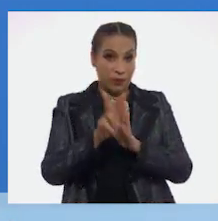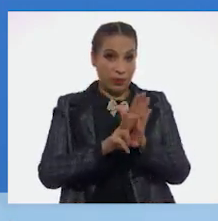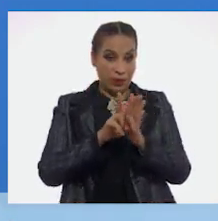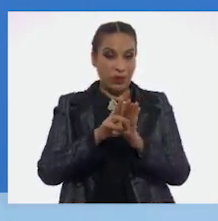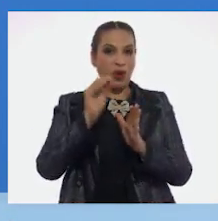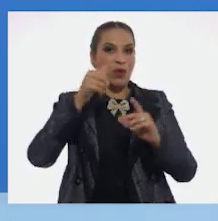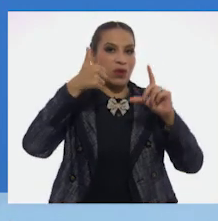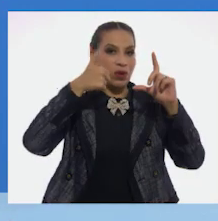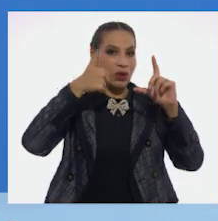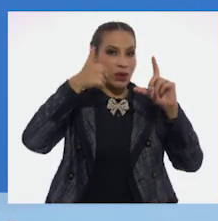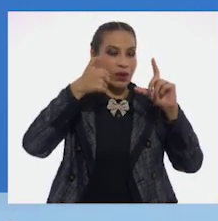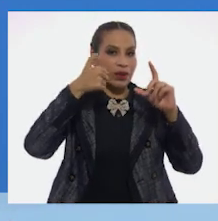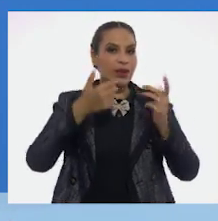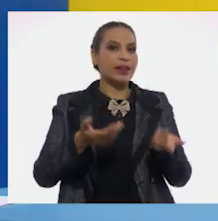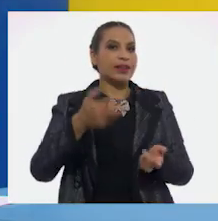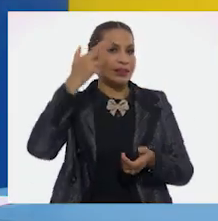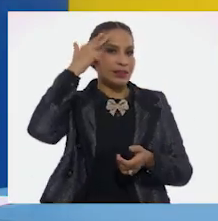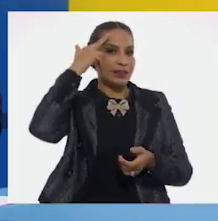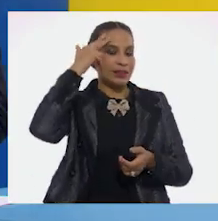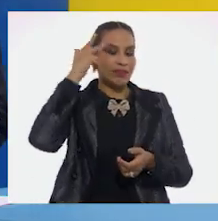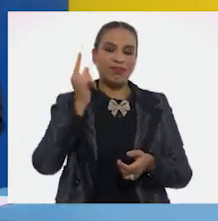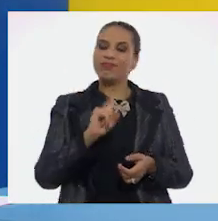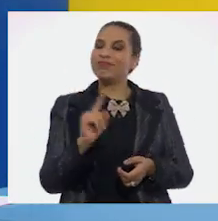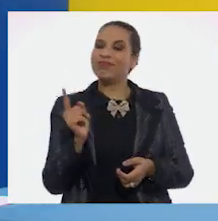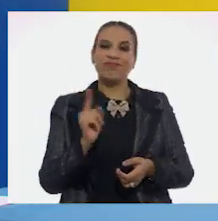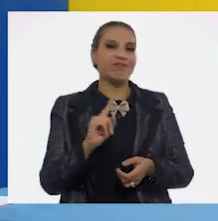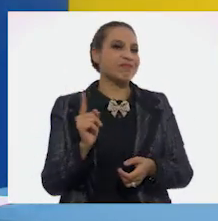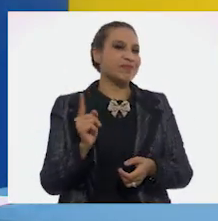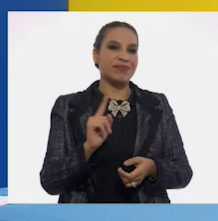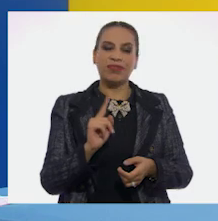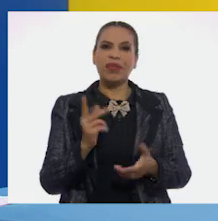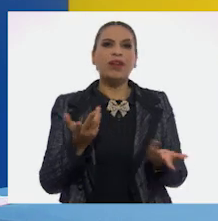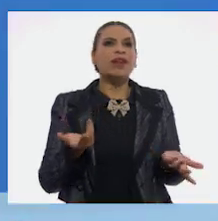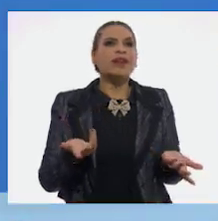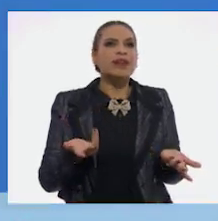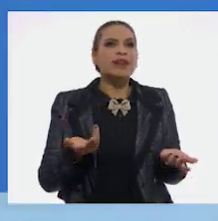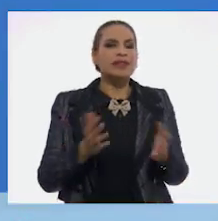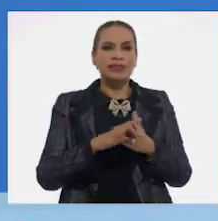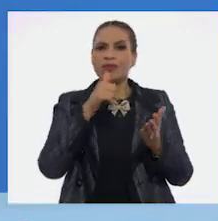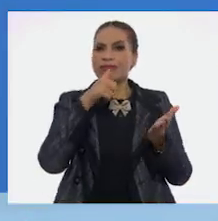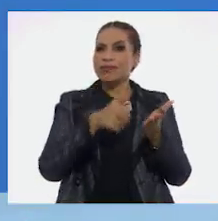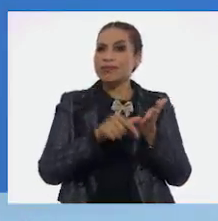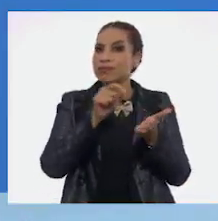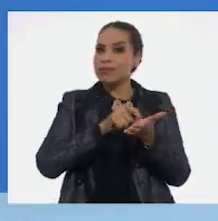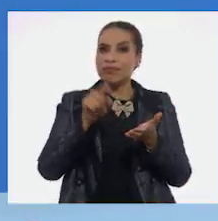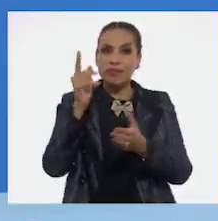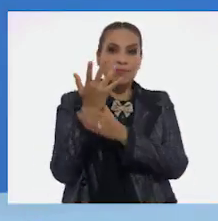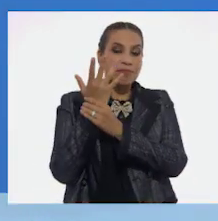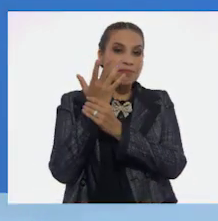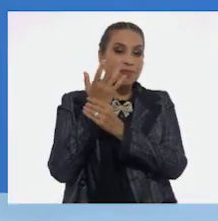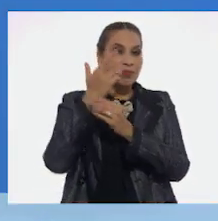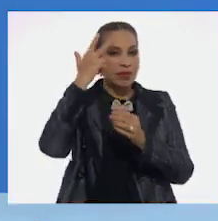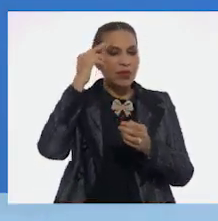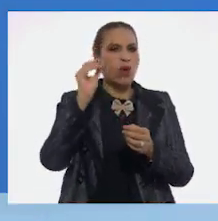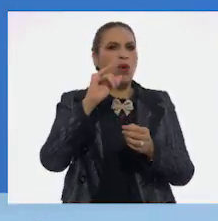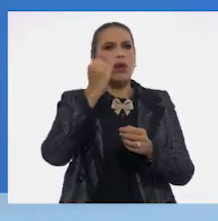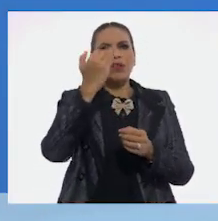o fotografía sobre Díaz? Tampoco, Ton. Entonces, si no es una carta escrita por él o unas